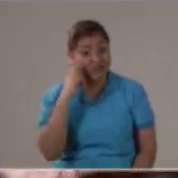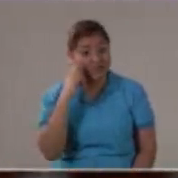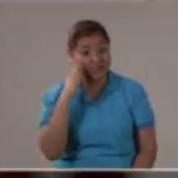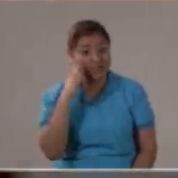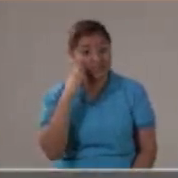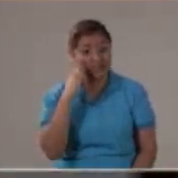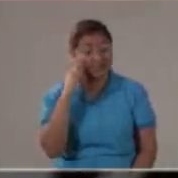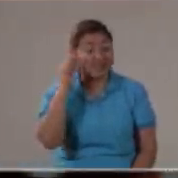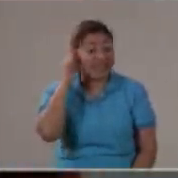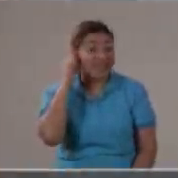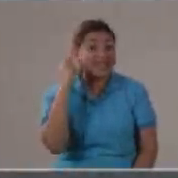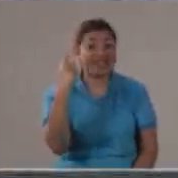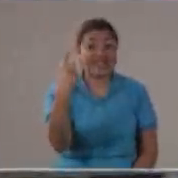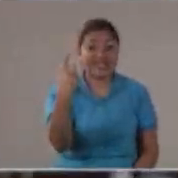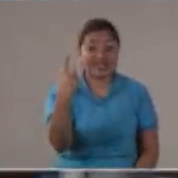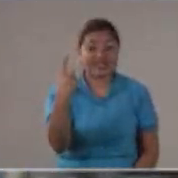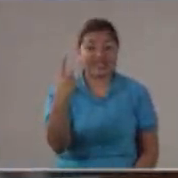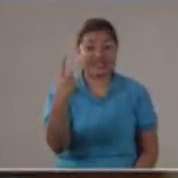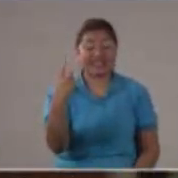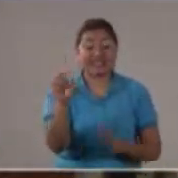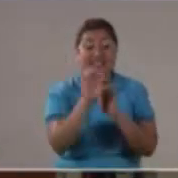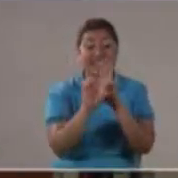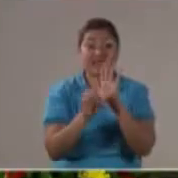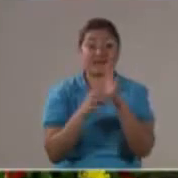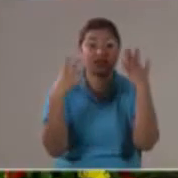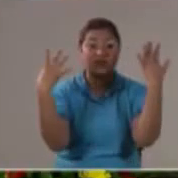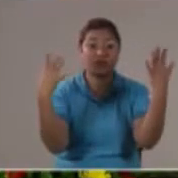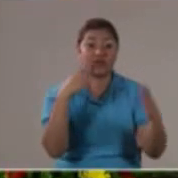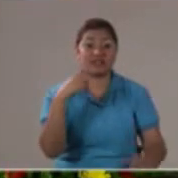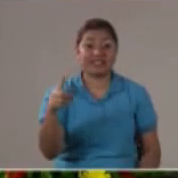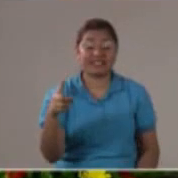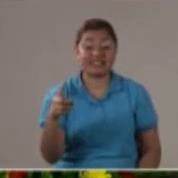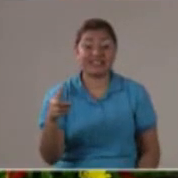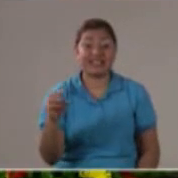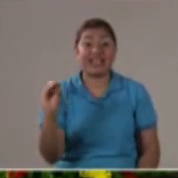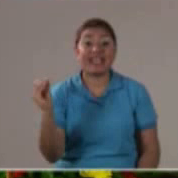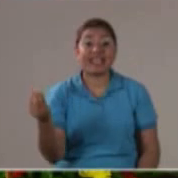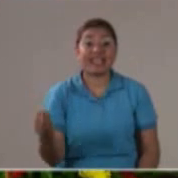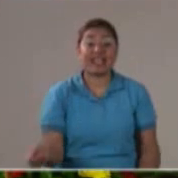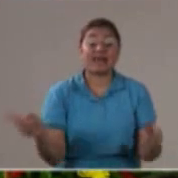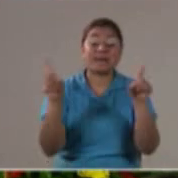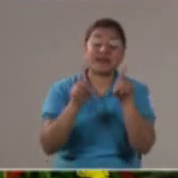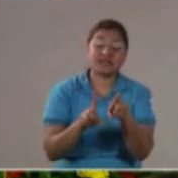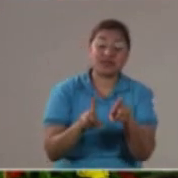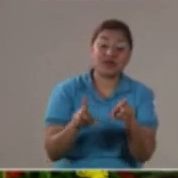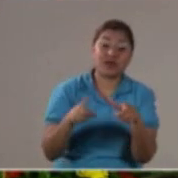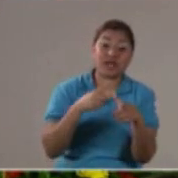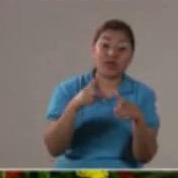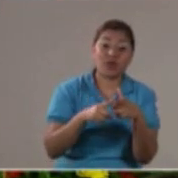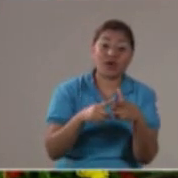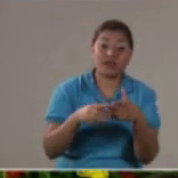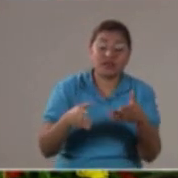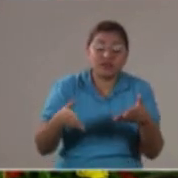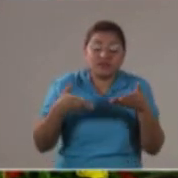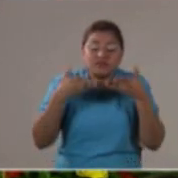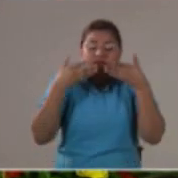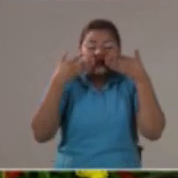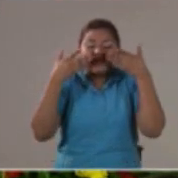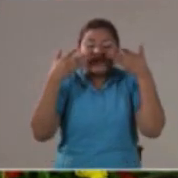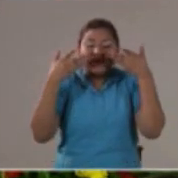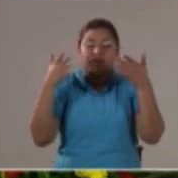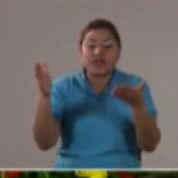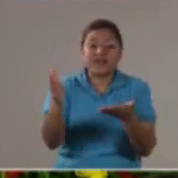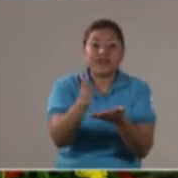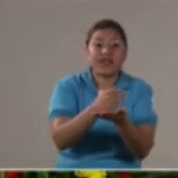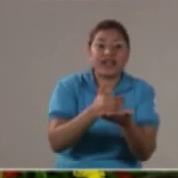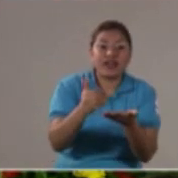dice Génesis capítulo 9? Y sucedió que al percibir Dios el olor de la